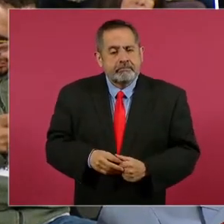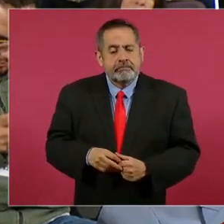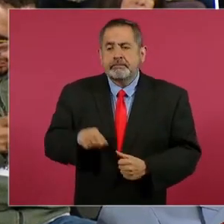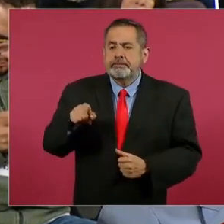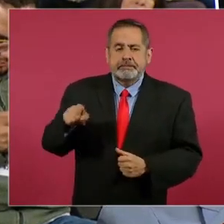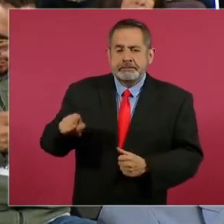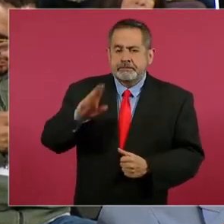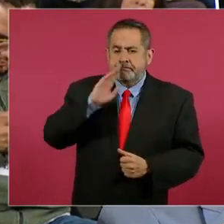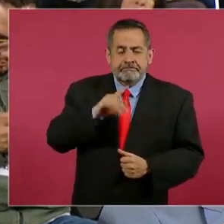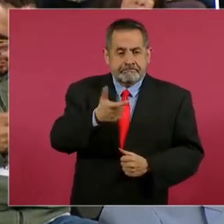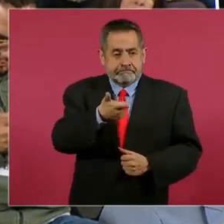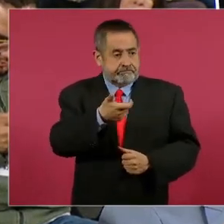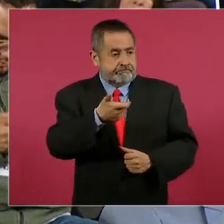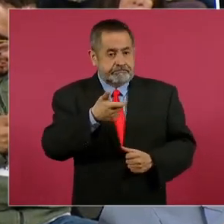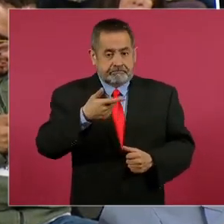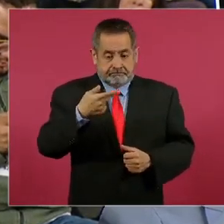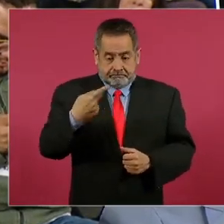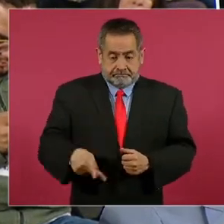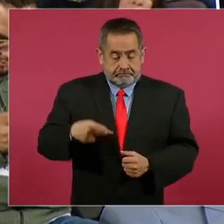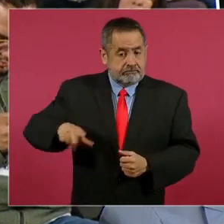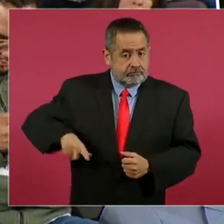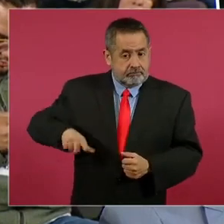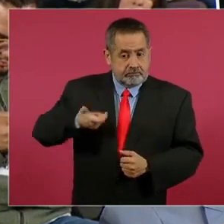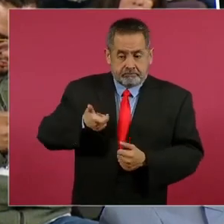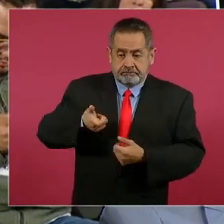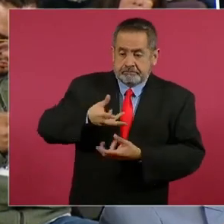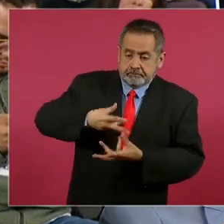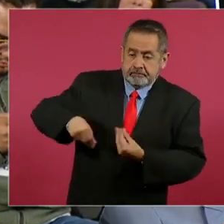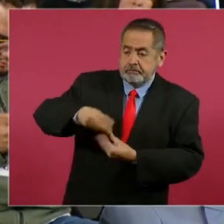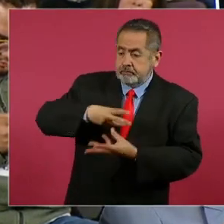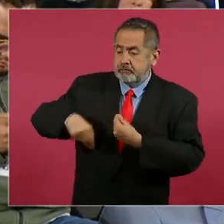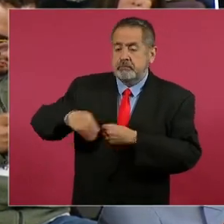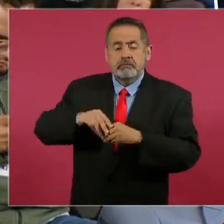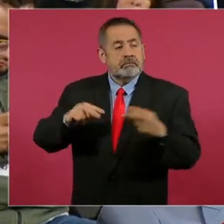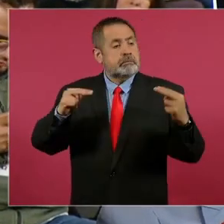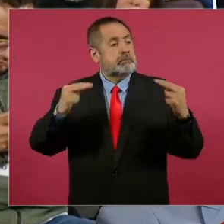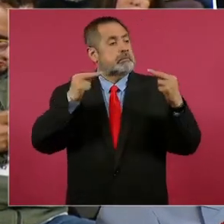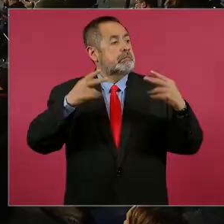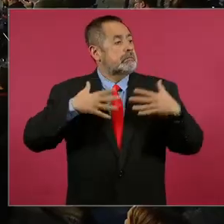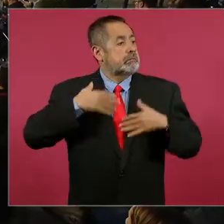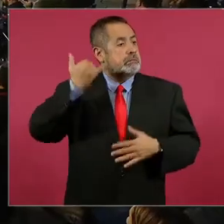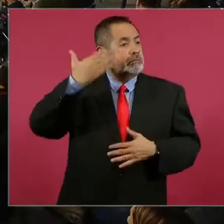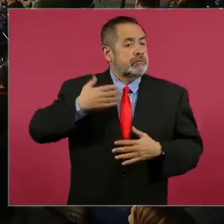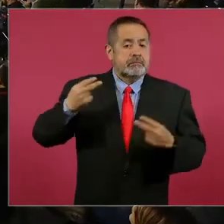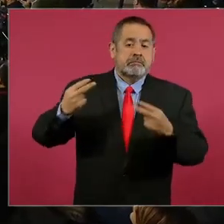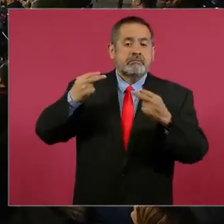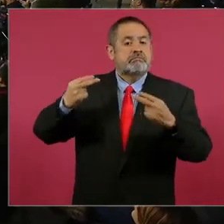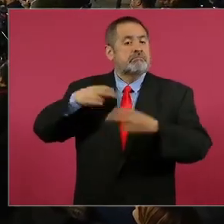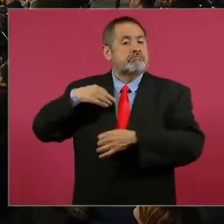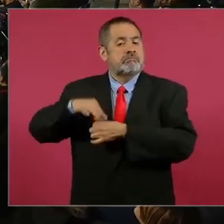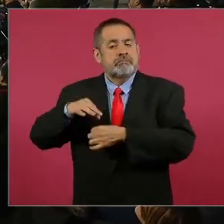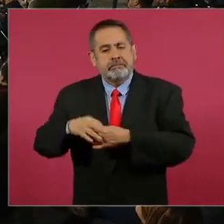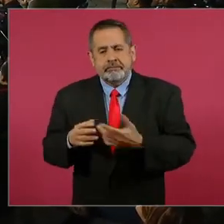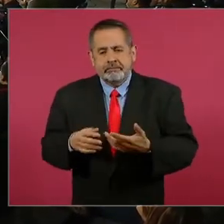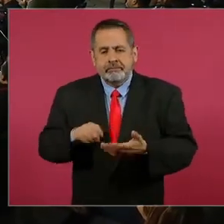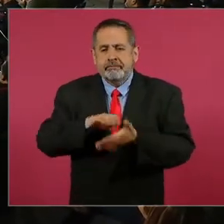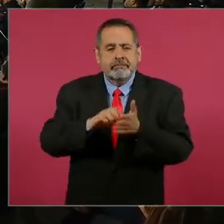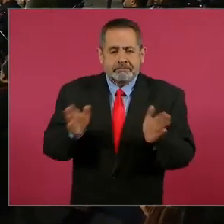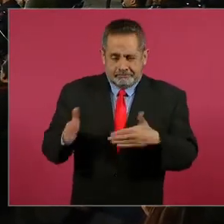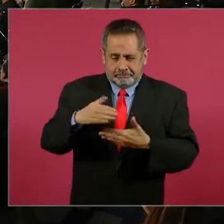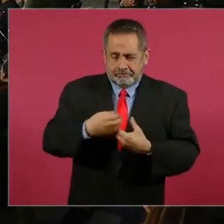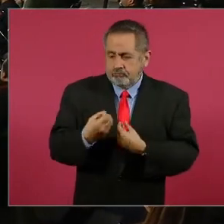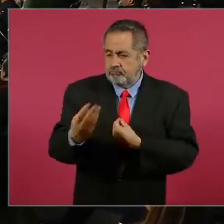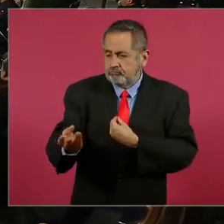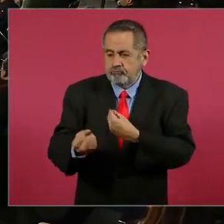usa indebidamente recursos públicos para la promoción de su imagen, por ejemplo, en las despensas